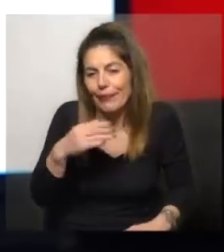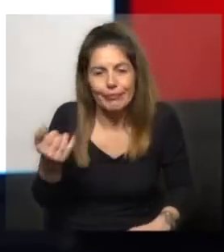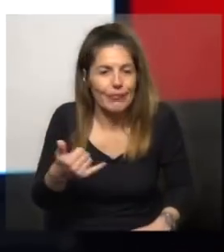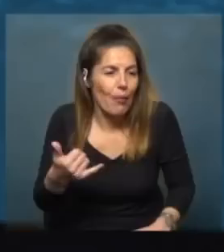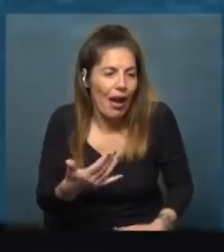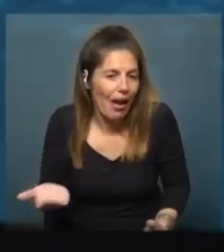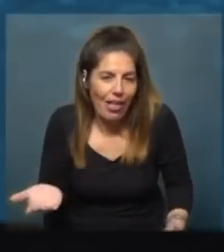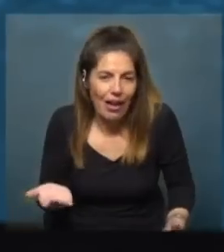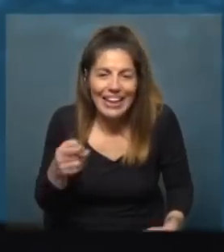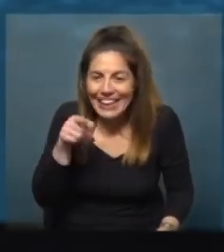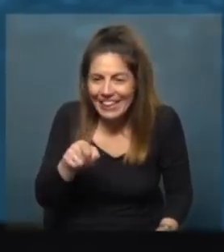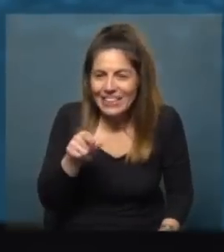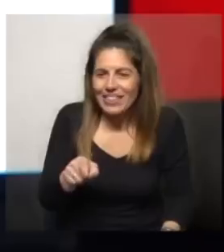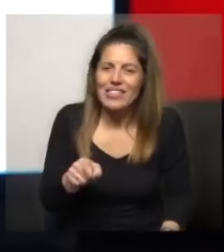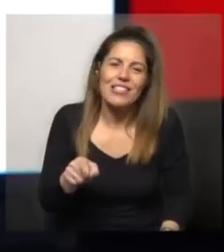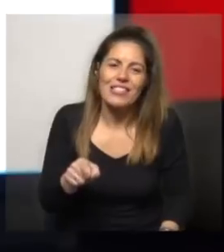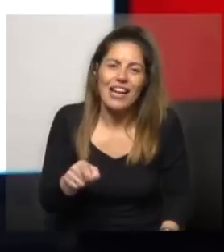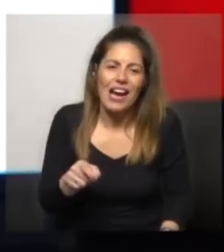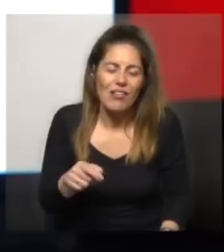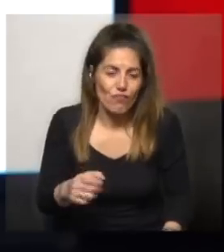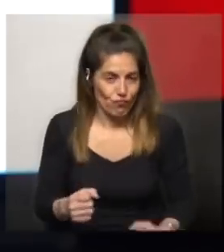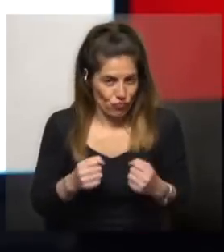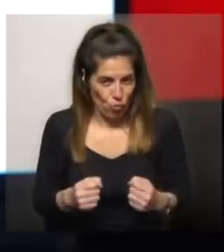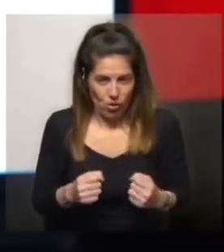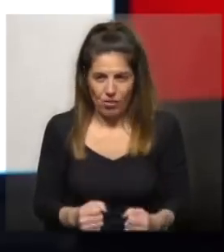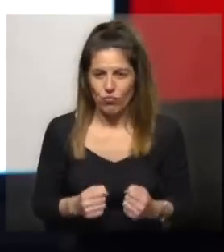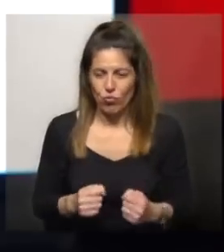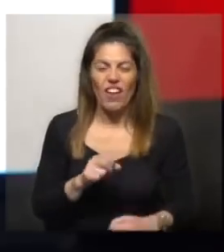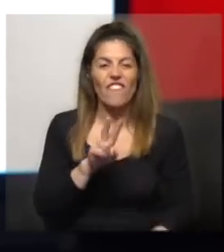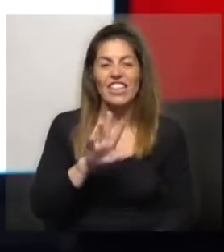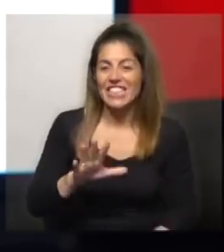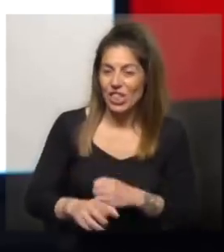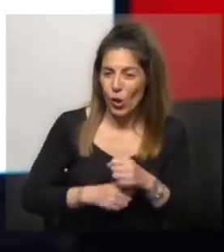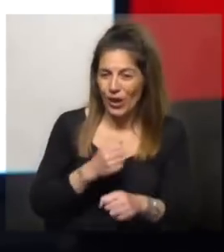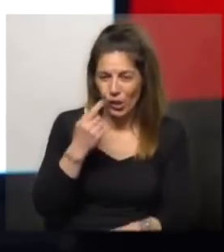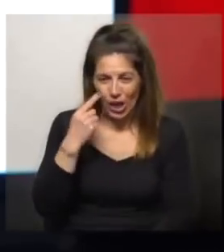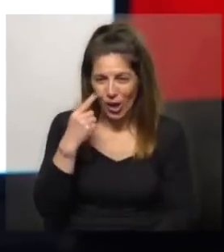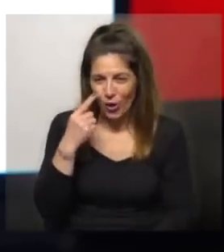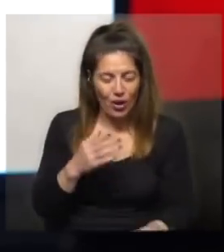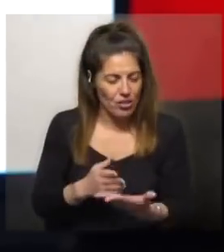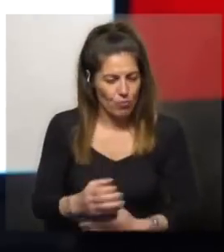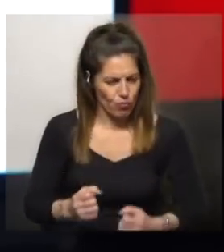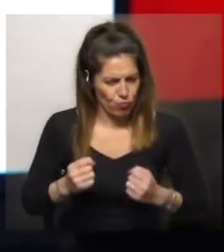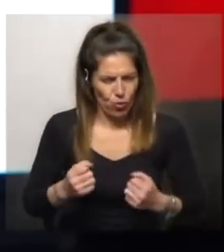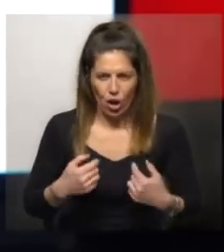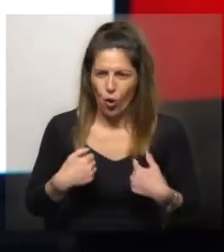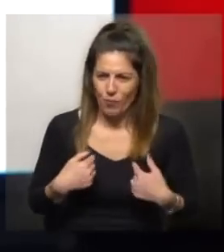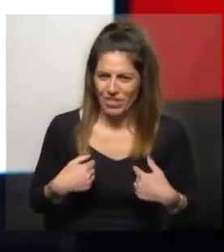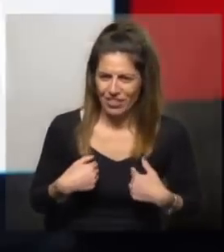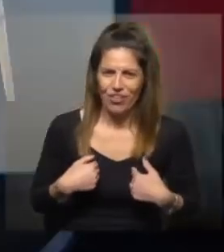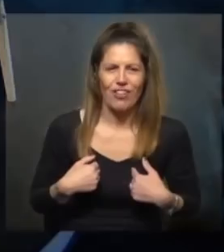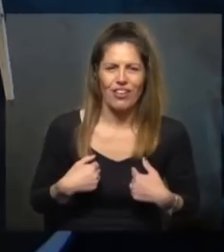y Ana es este Ana es dura es dura O sea hace 25 años que la conozco y ha sido siempre dura conmigo